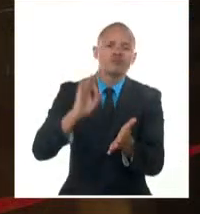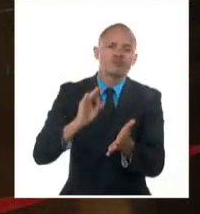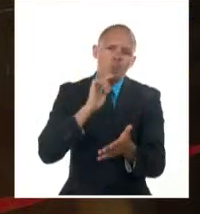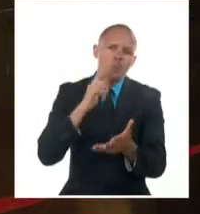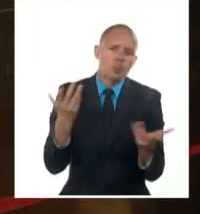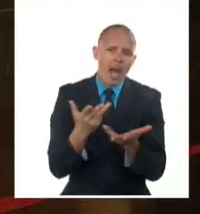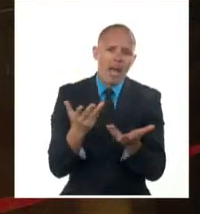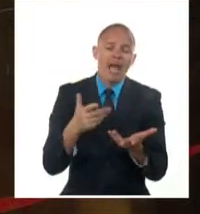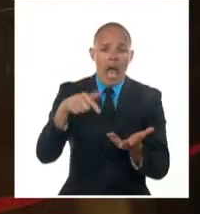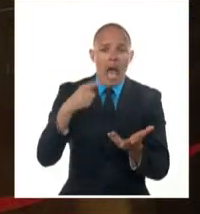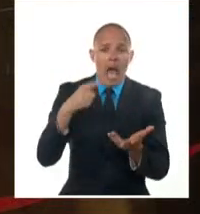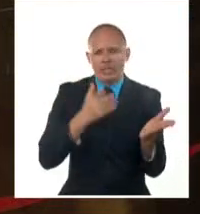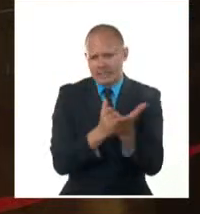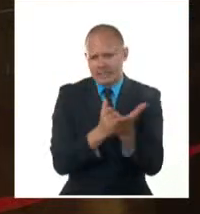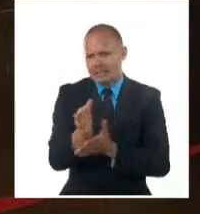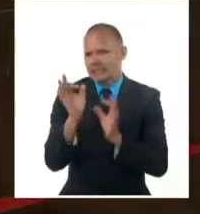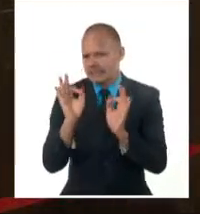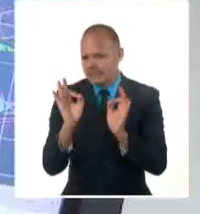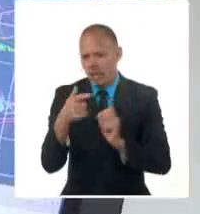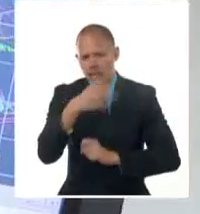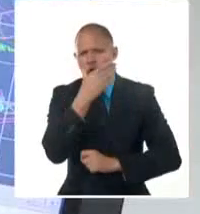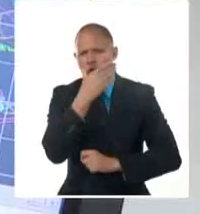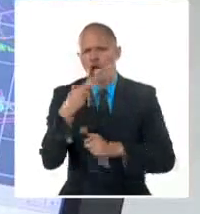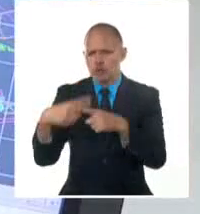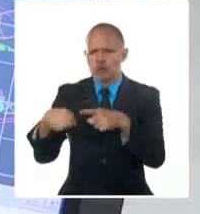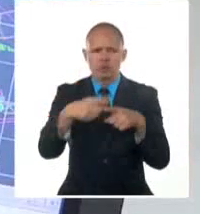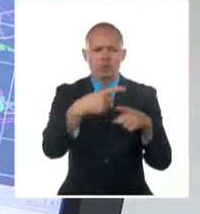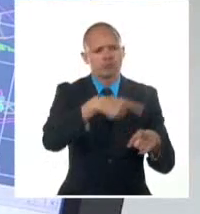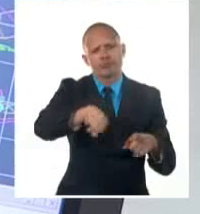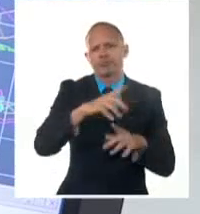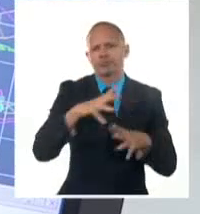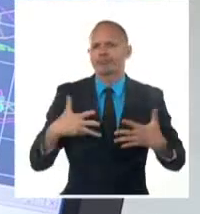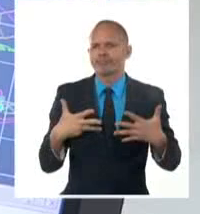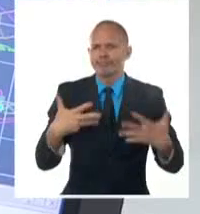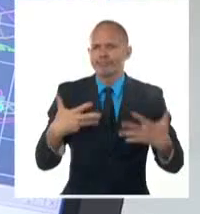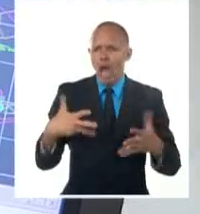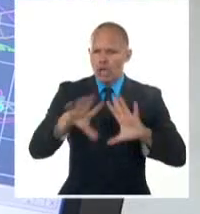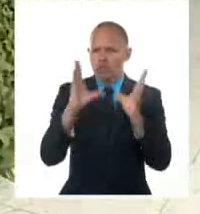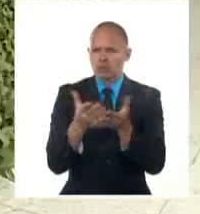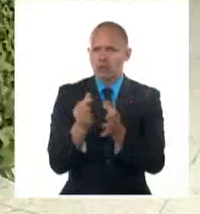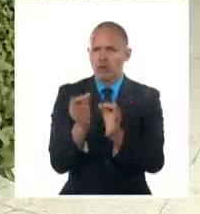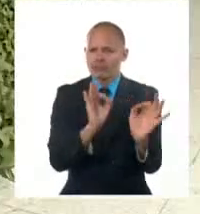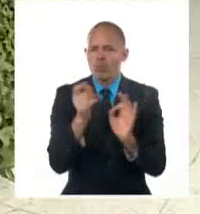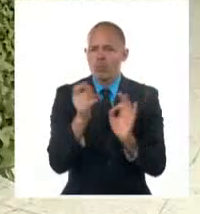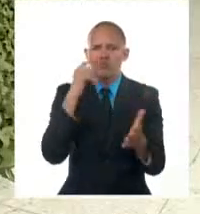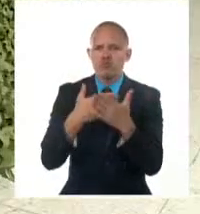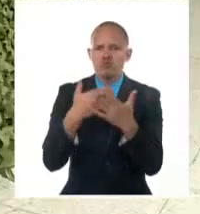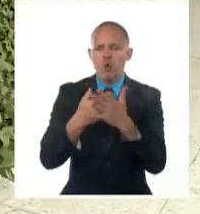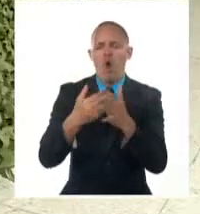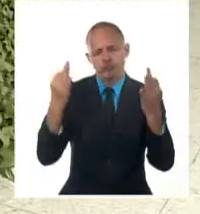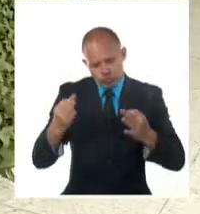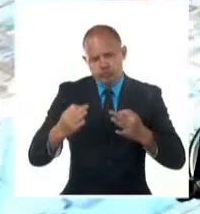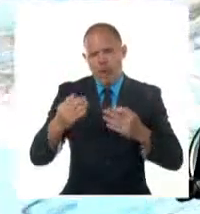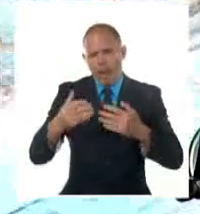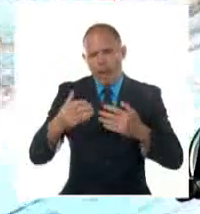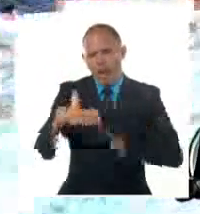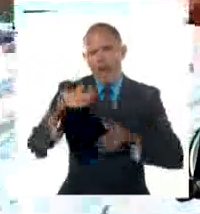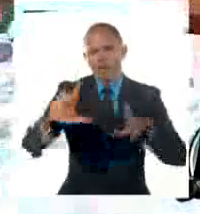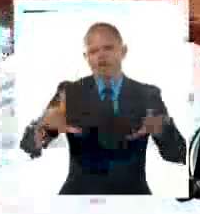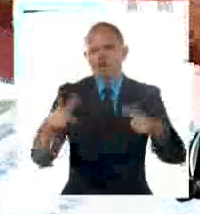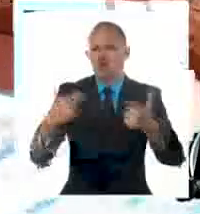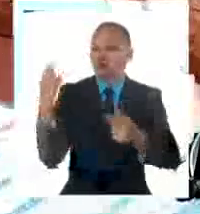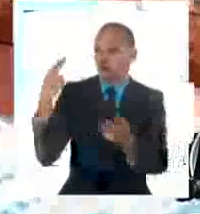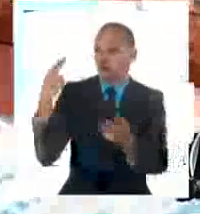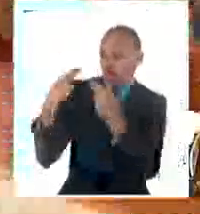donde la continuidad reafirma su compromiso de entrega, sacrificio y decisión de continuar con el cumplimiento de las misiones